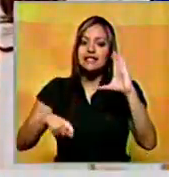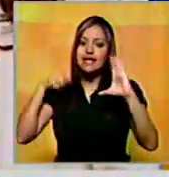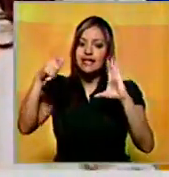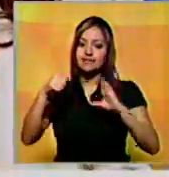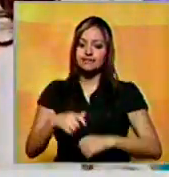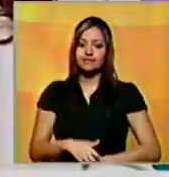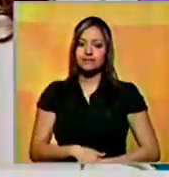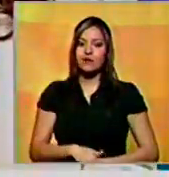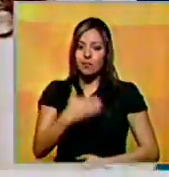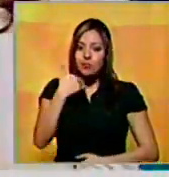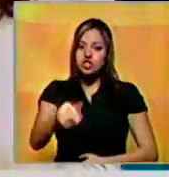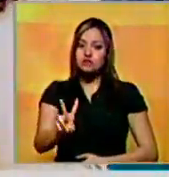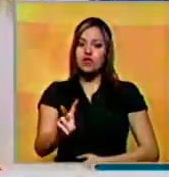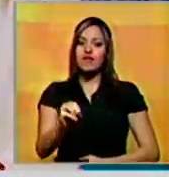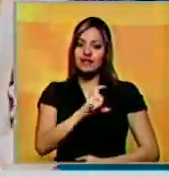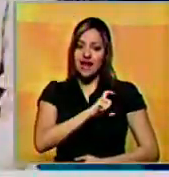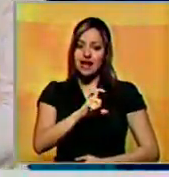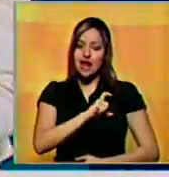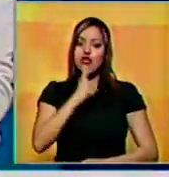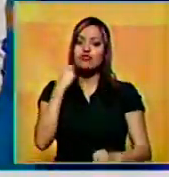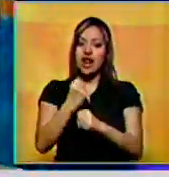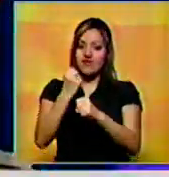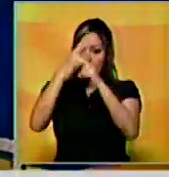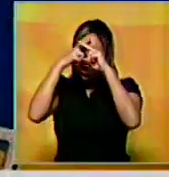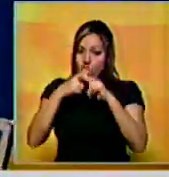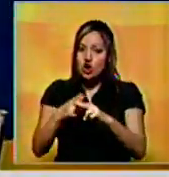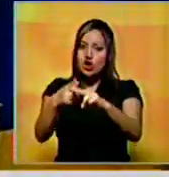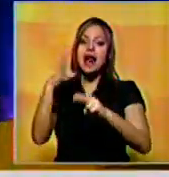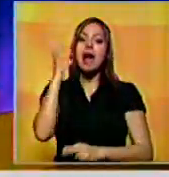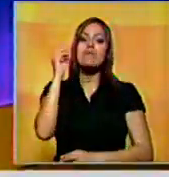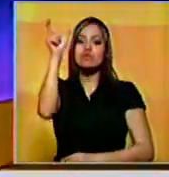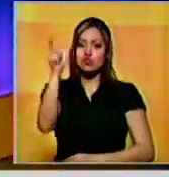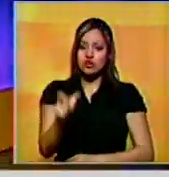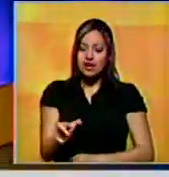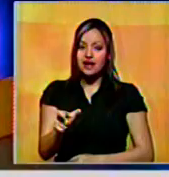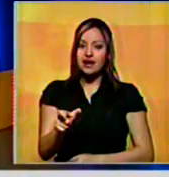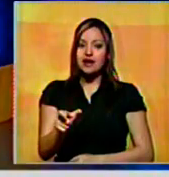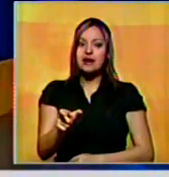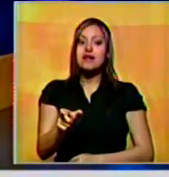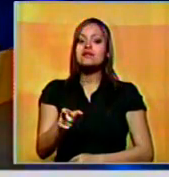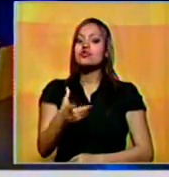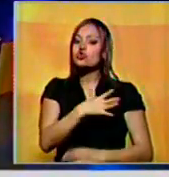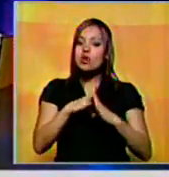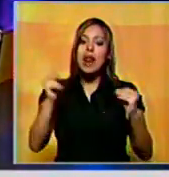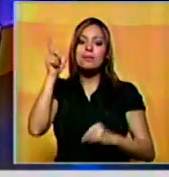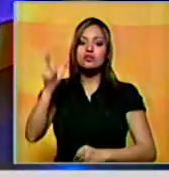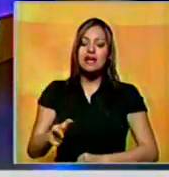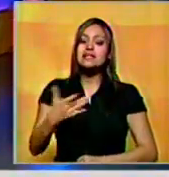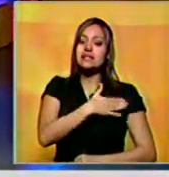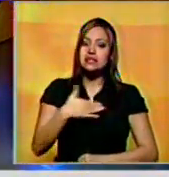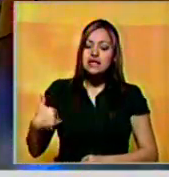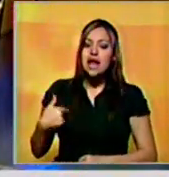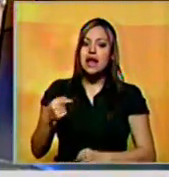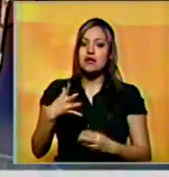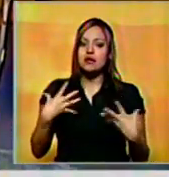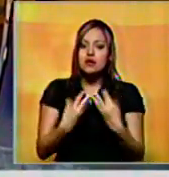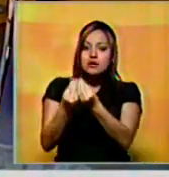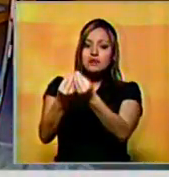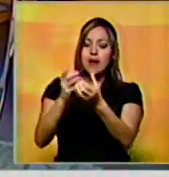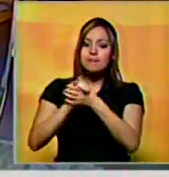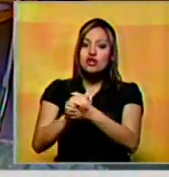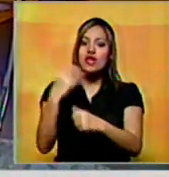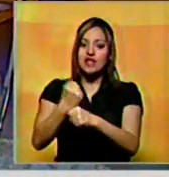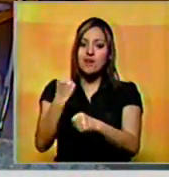a partir del próximo 20 de enero, en homenaje al trabajo actoral de Mónica Spears y a petición del público, de sus seguidores y compañeros de